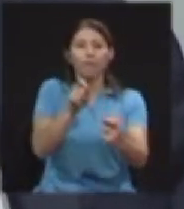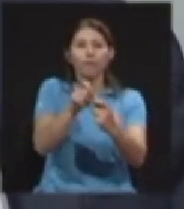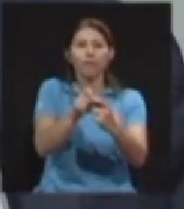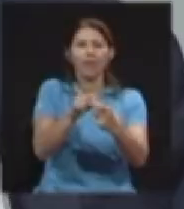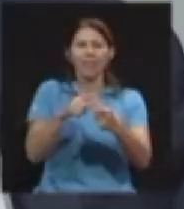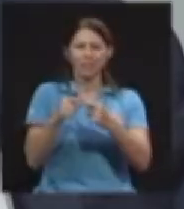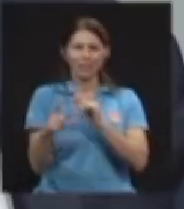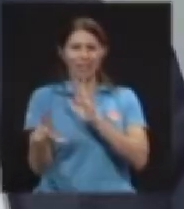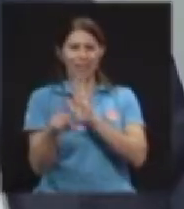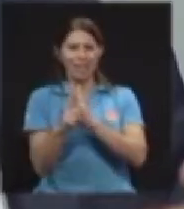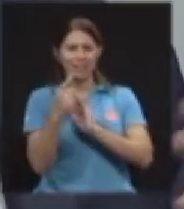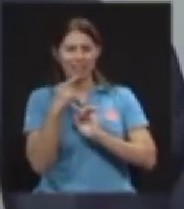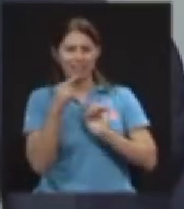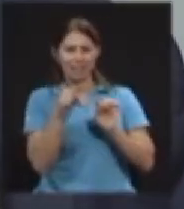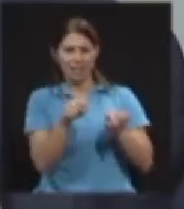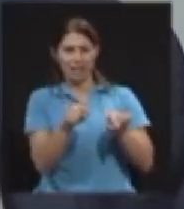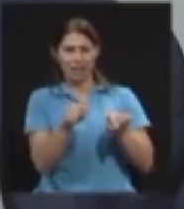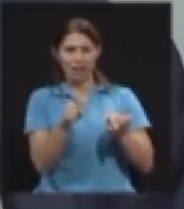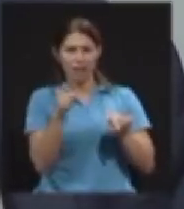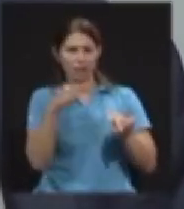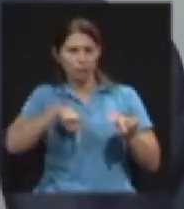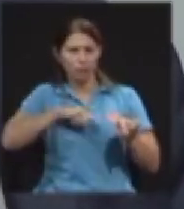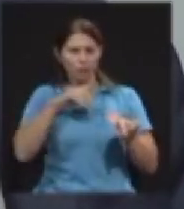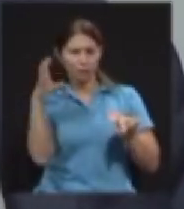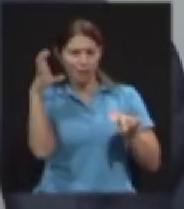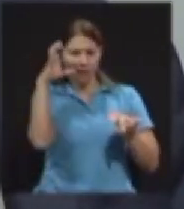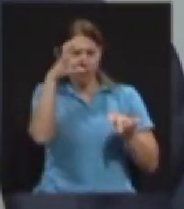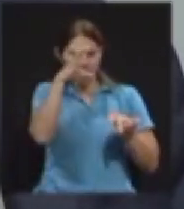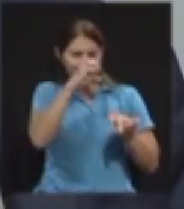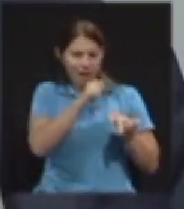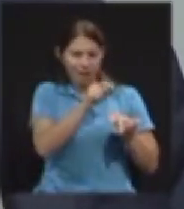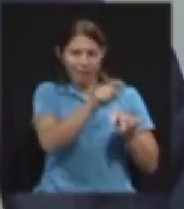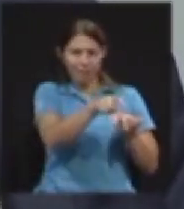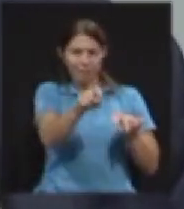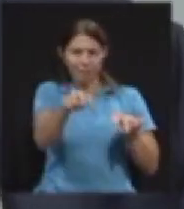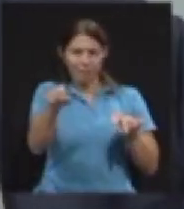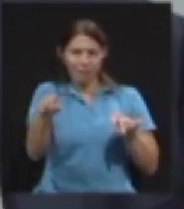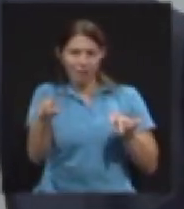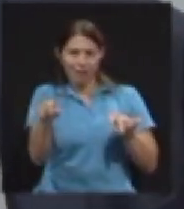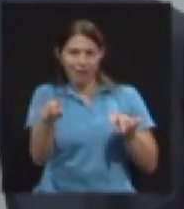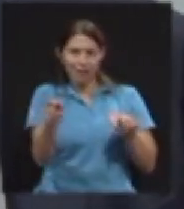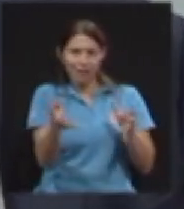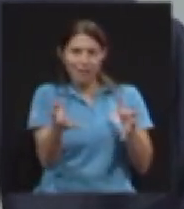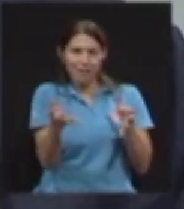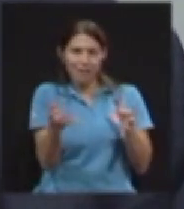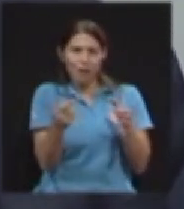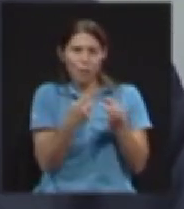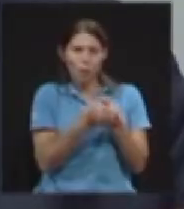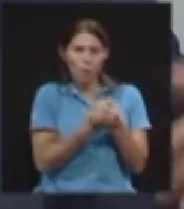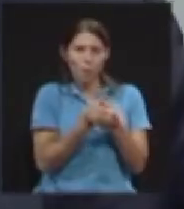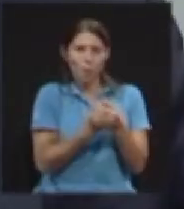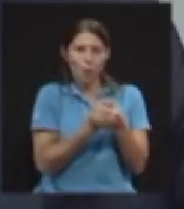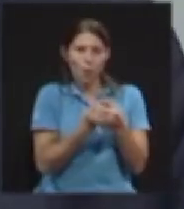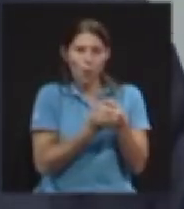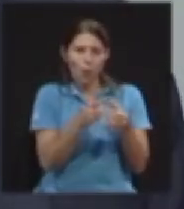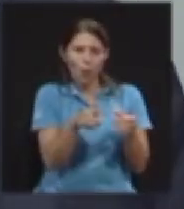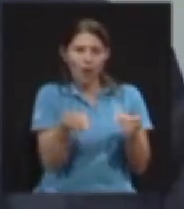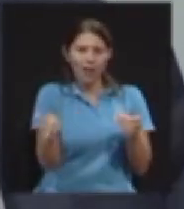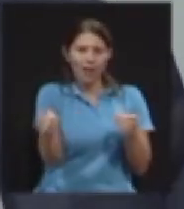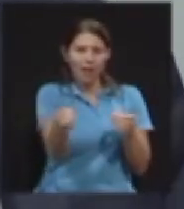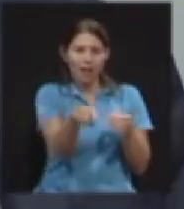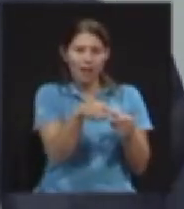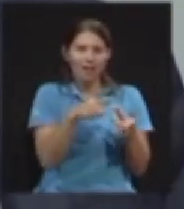de Pensiones que cuando tenemos sospechas de que hay prácticas monopolísticas en el mercado, tenemos que someterlo a la Comisión